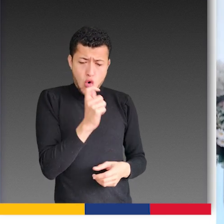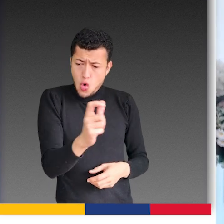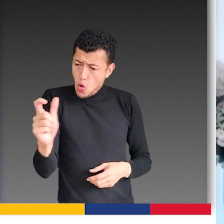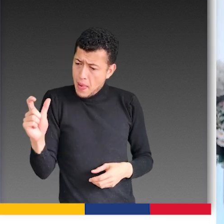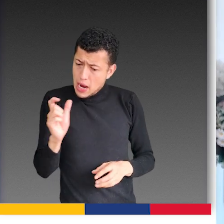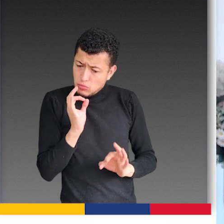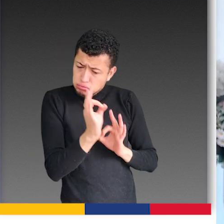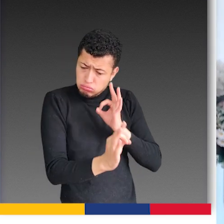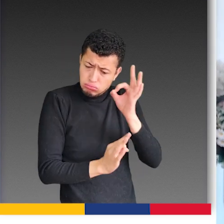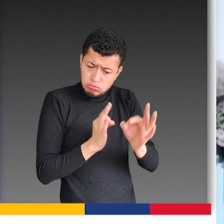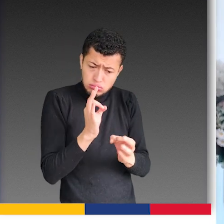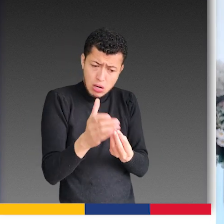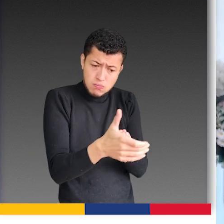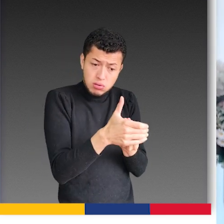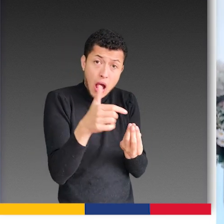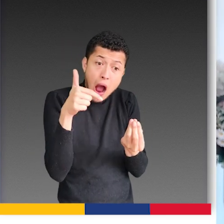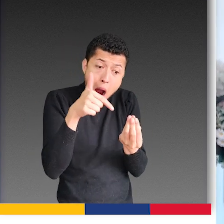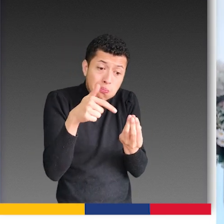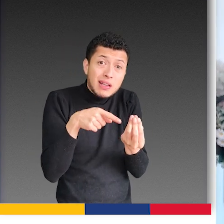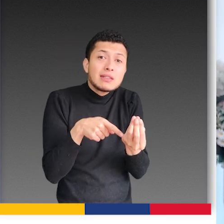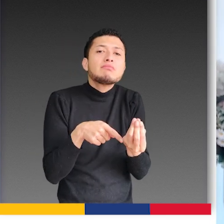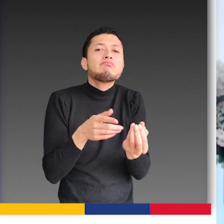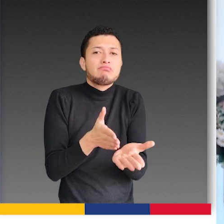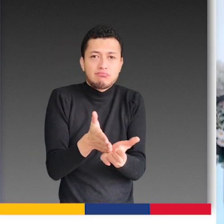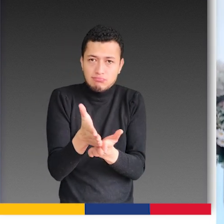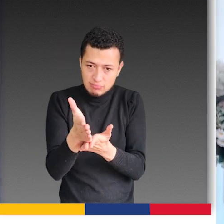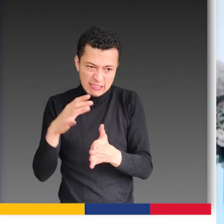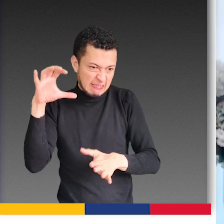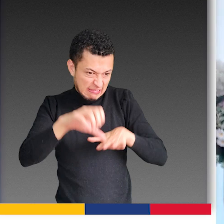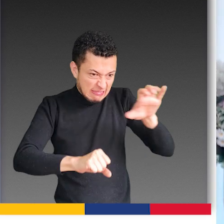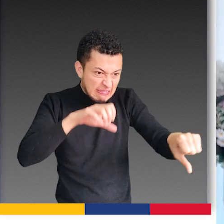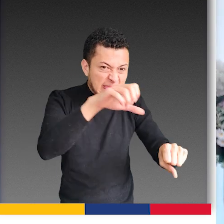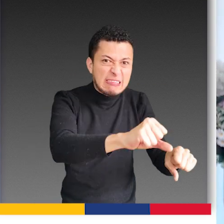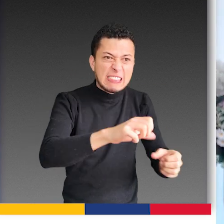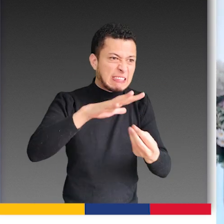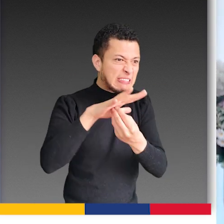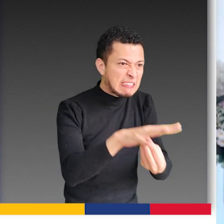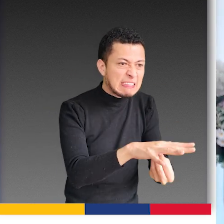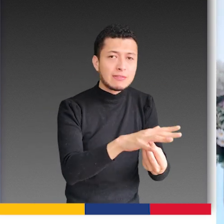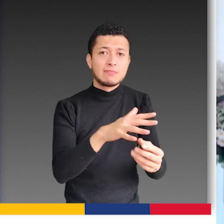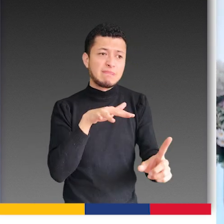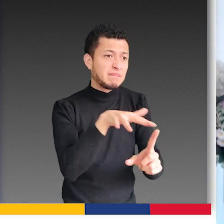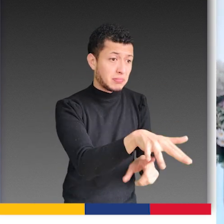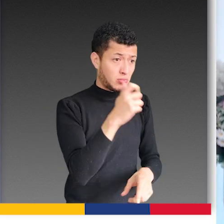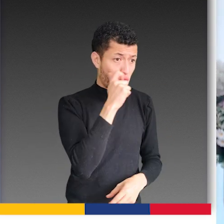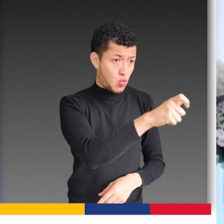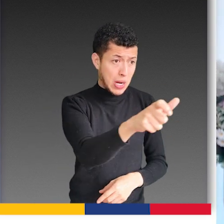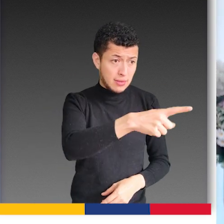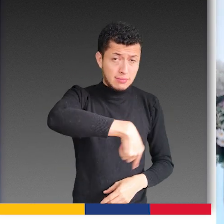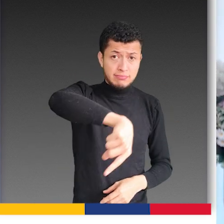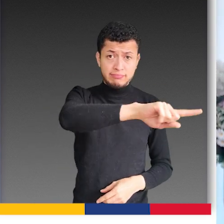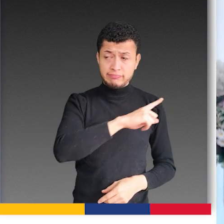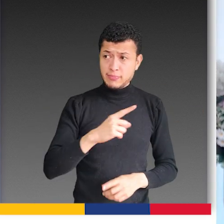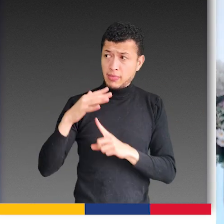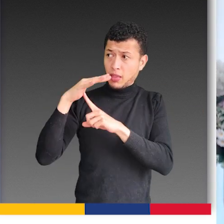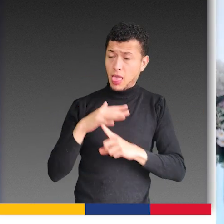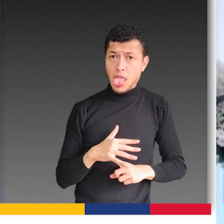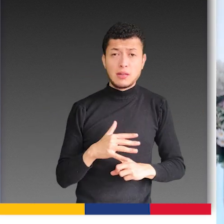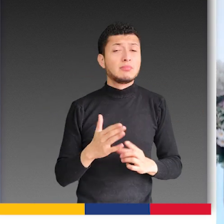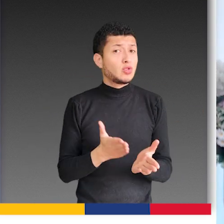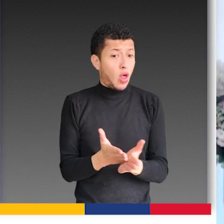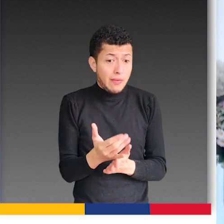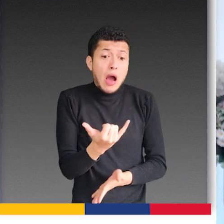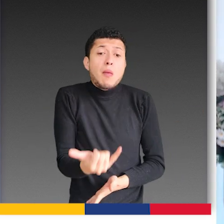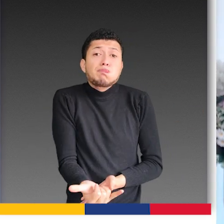se reconocen como patrimonio de la humanidad y que siguen degradando o perpetuando la degradación de nuestra condición